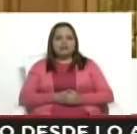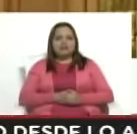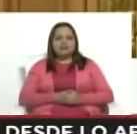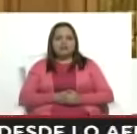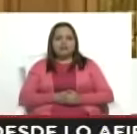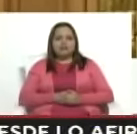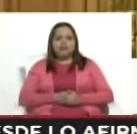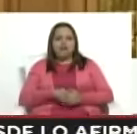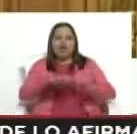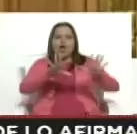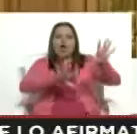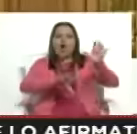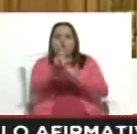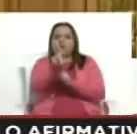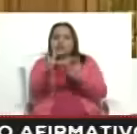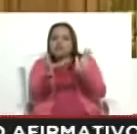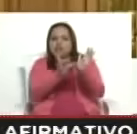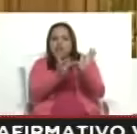El 11 de abril,